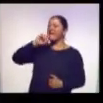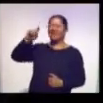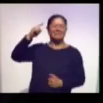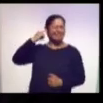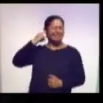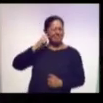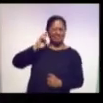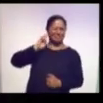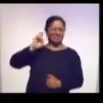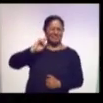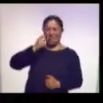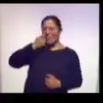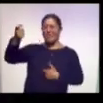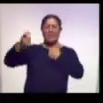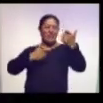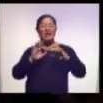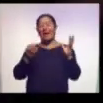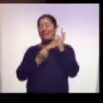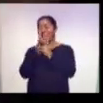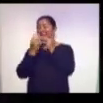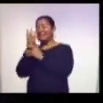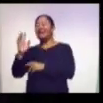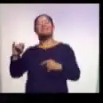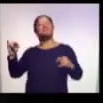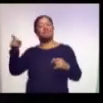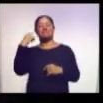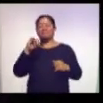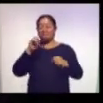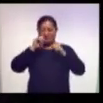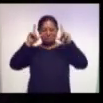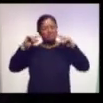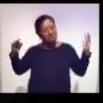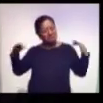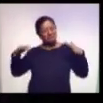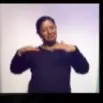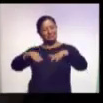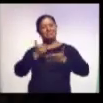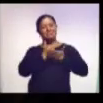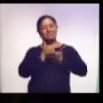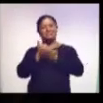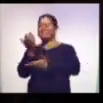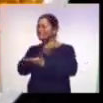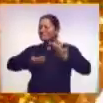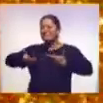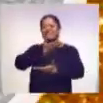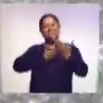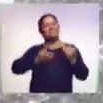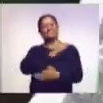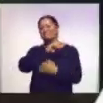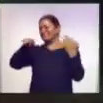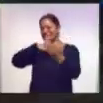bueno, vamos a trabajar. Y sí, salimos todos los vecinos, me dejaron más. Y nos reunimos, convivimos un rato y arreglamos la